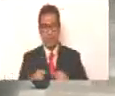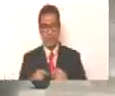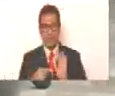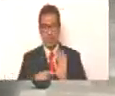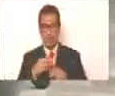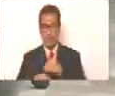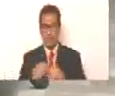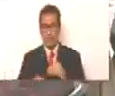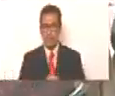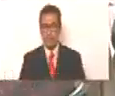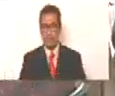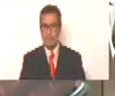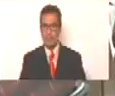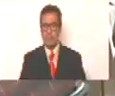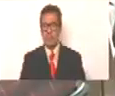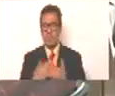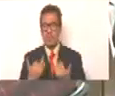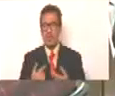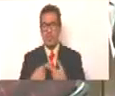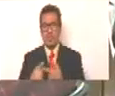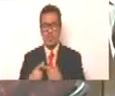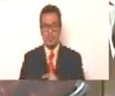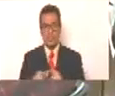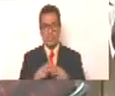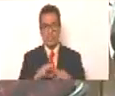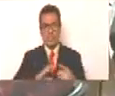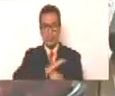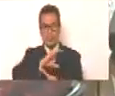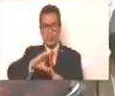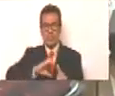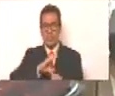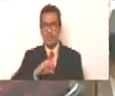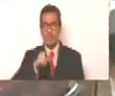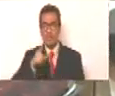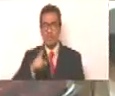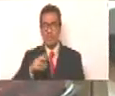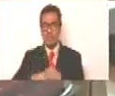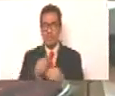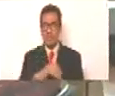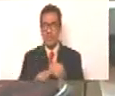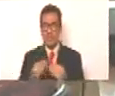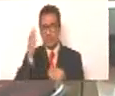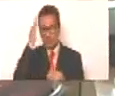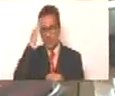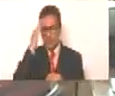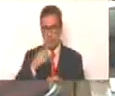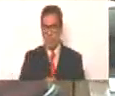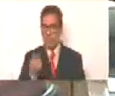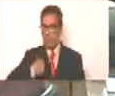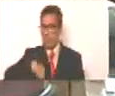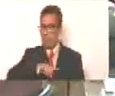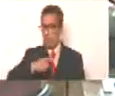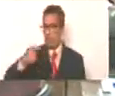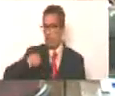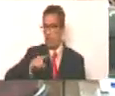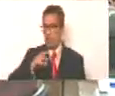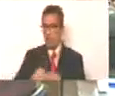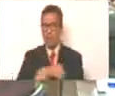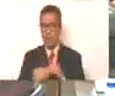que llaman la diferencialidad cultural, y es lo que no se ha comprendido. Nosotros tenemos una manera de